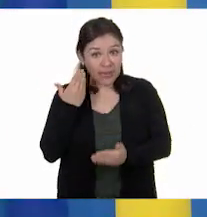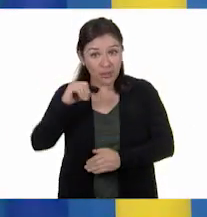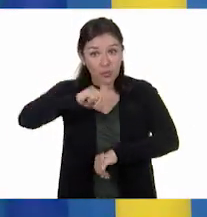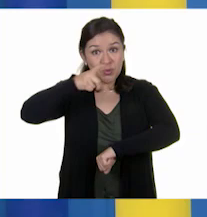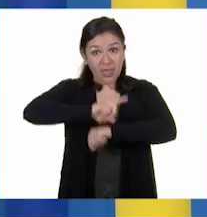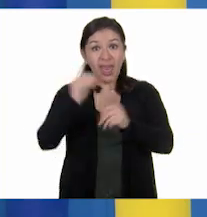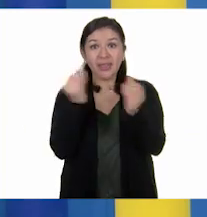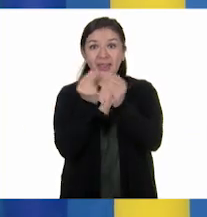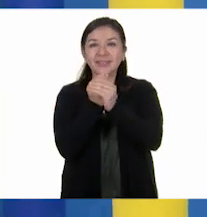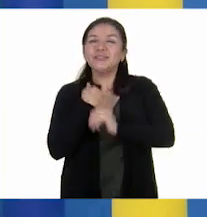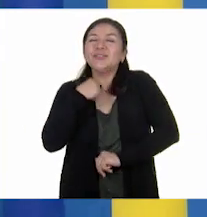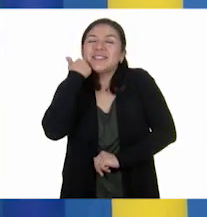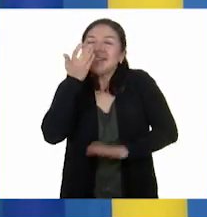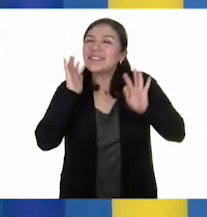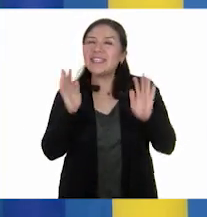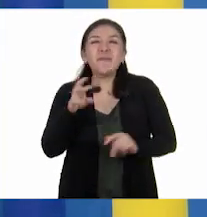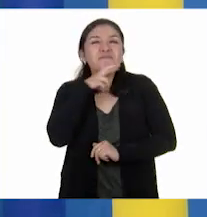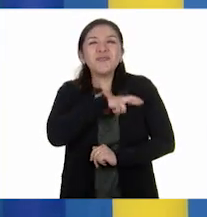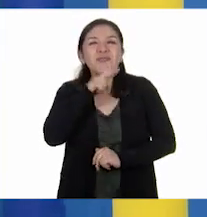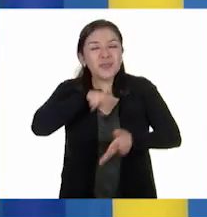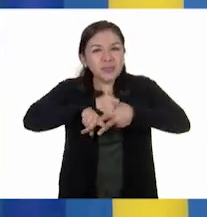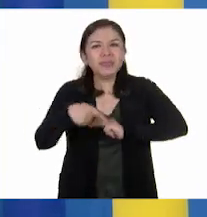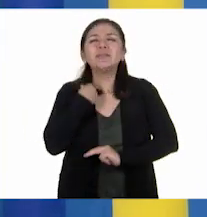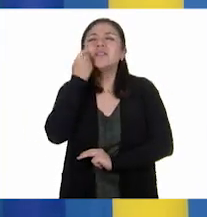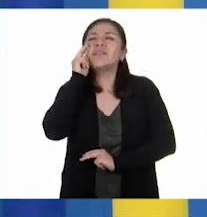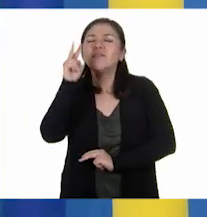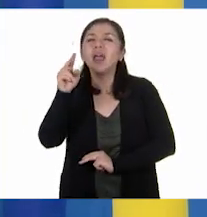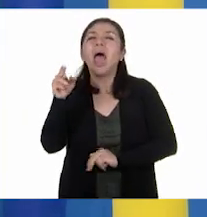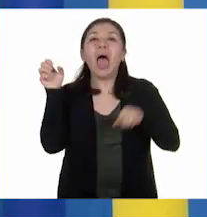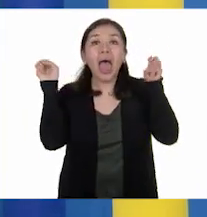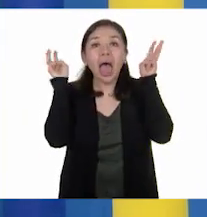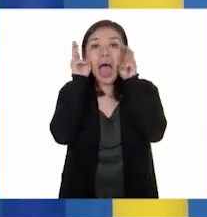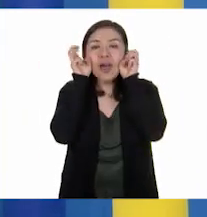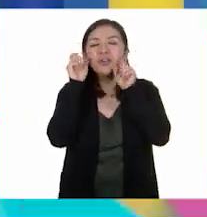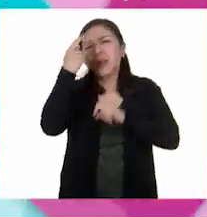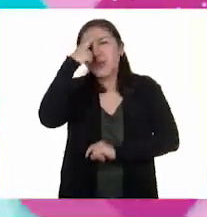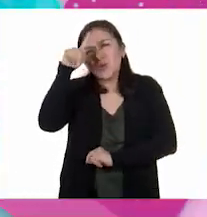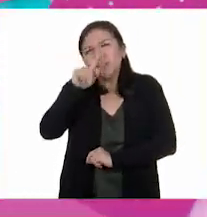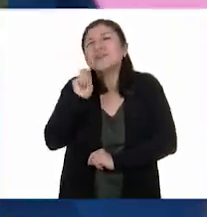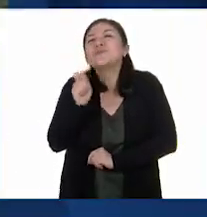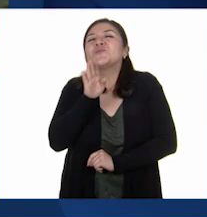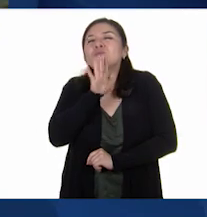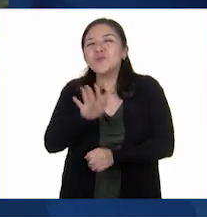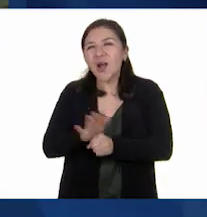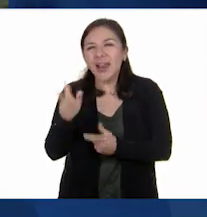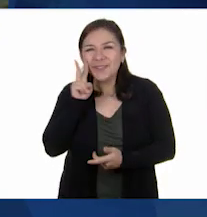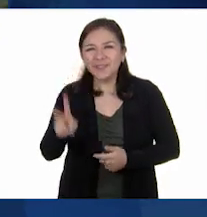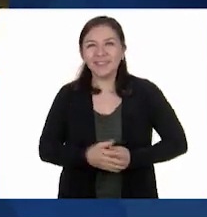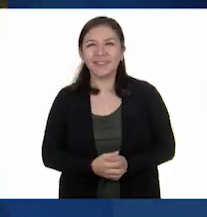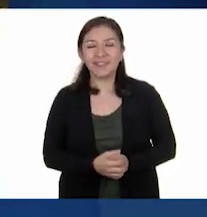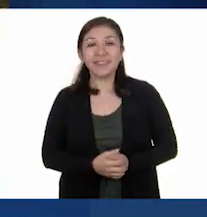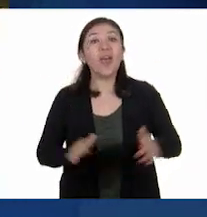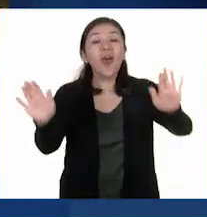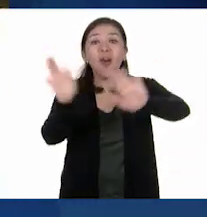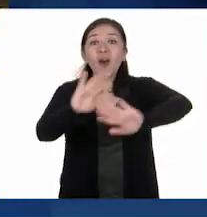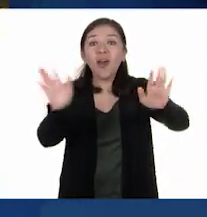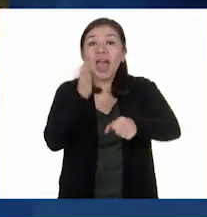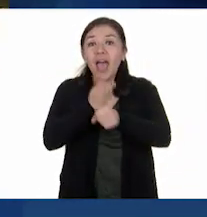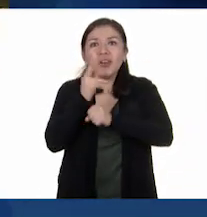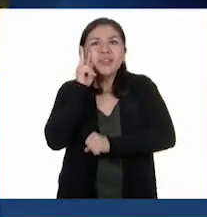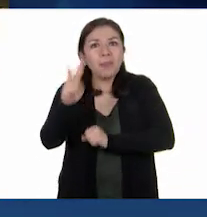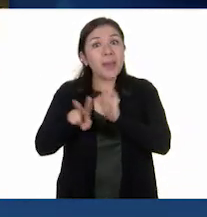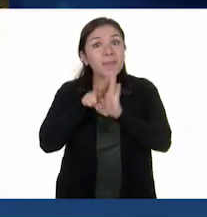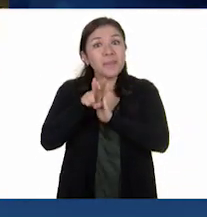sesión, que yo ya quiero que ya estemos en ella, vamos con Ajolisto, quien nos tiene un consejo. ¡Hola! Vamos a ver